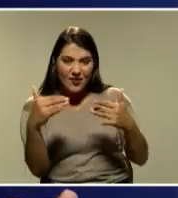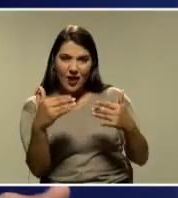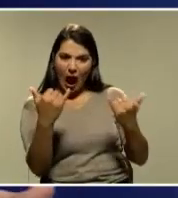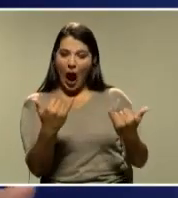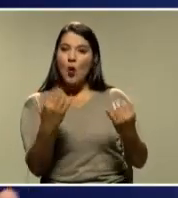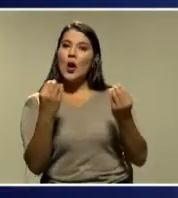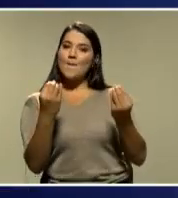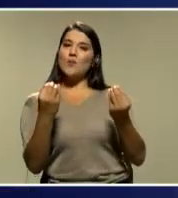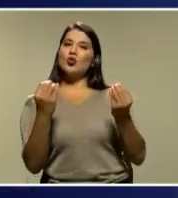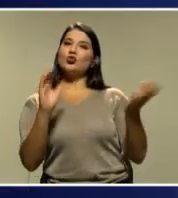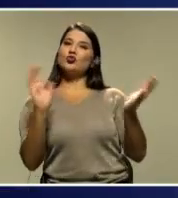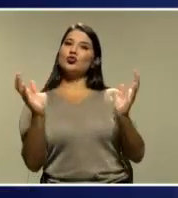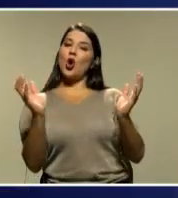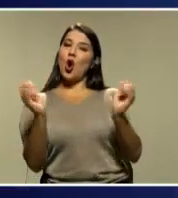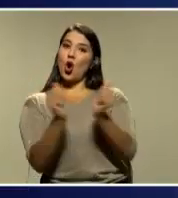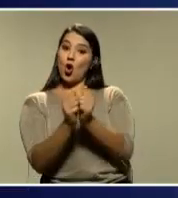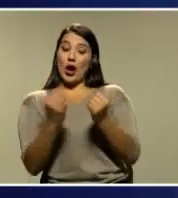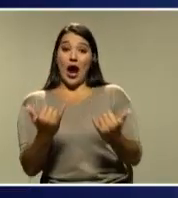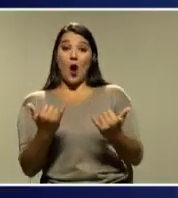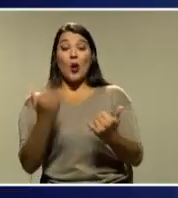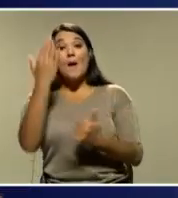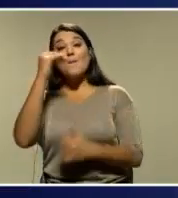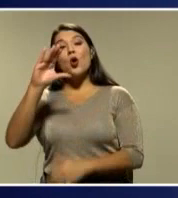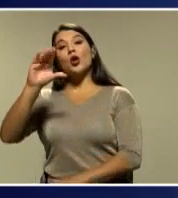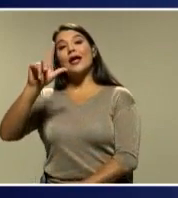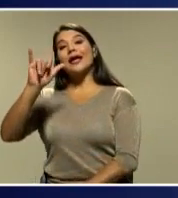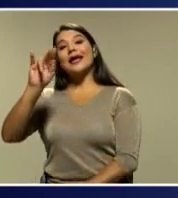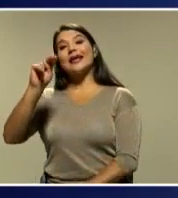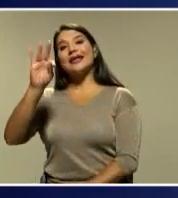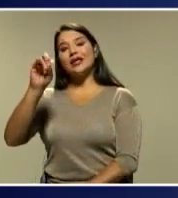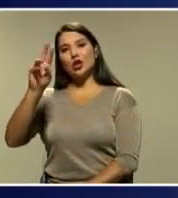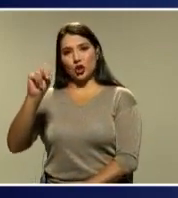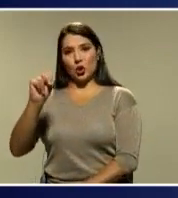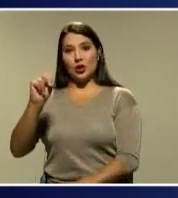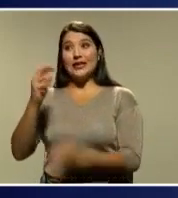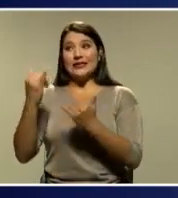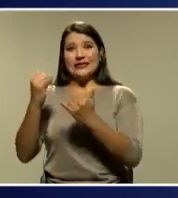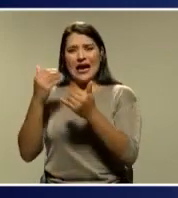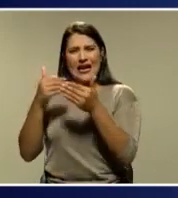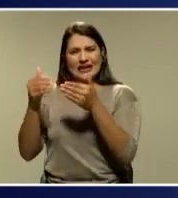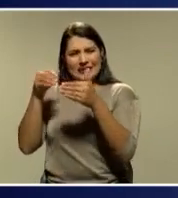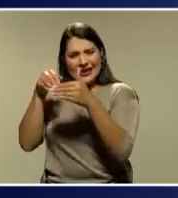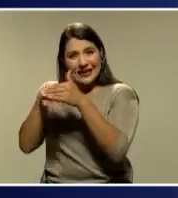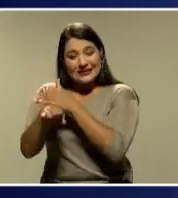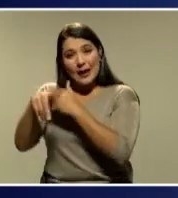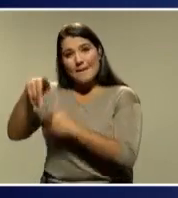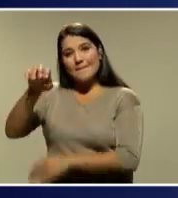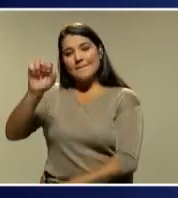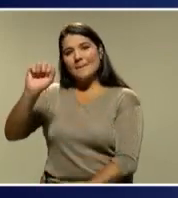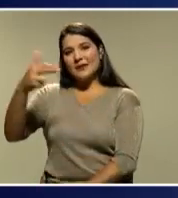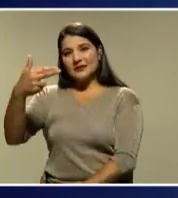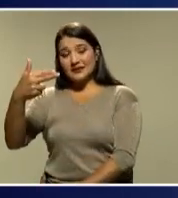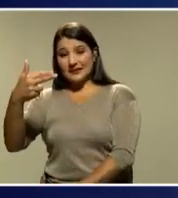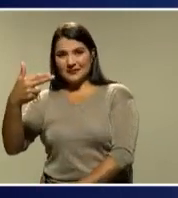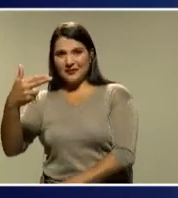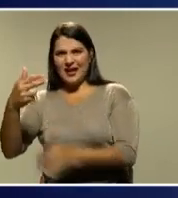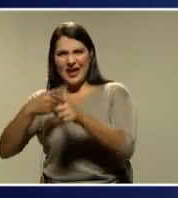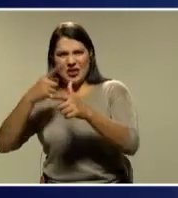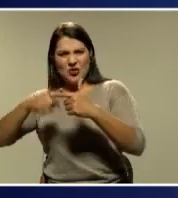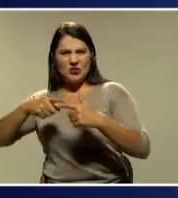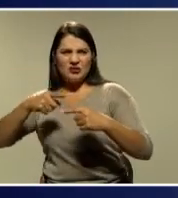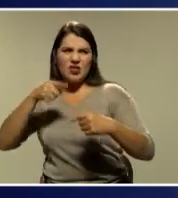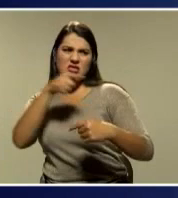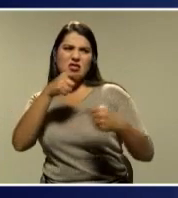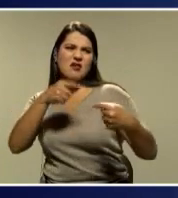porque Clinton estaba en pleno impeachment o proceso de ir al impeachment y le declaró la guerra a Irak. Sí,